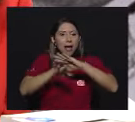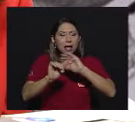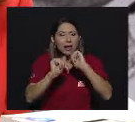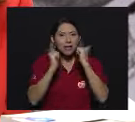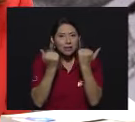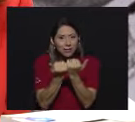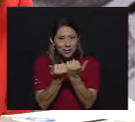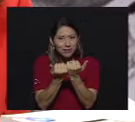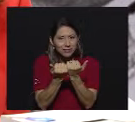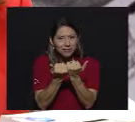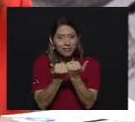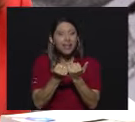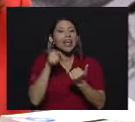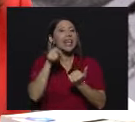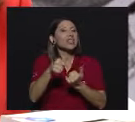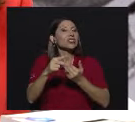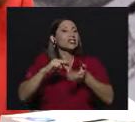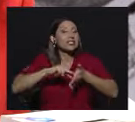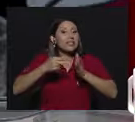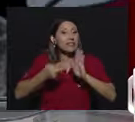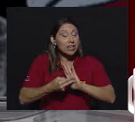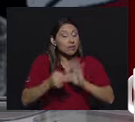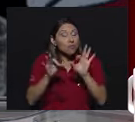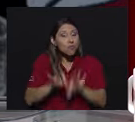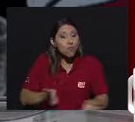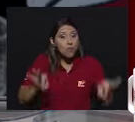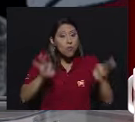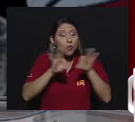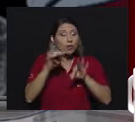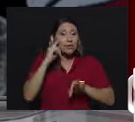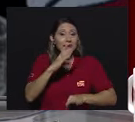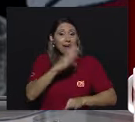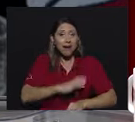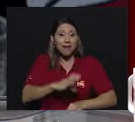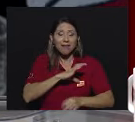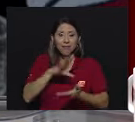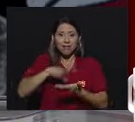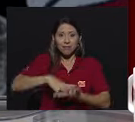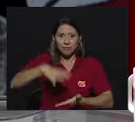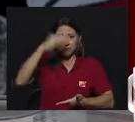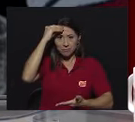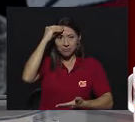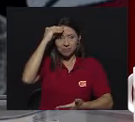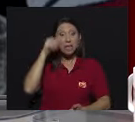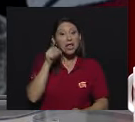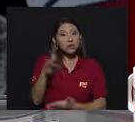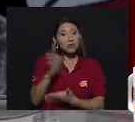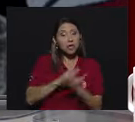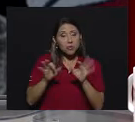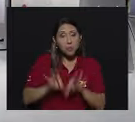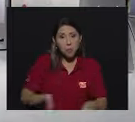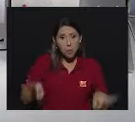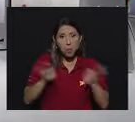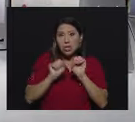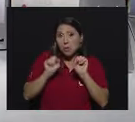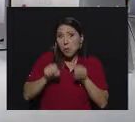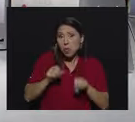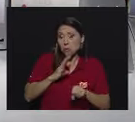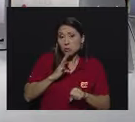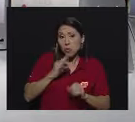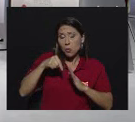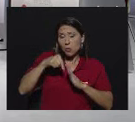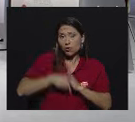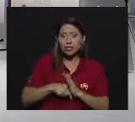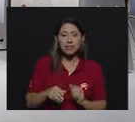importantísimo en términos de la calidad de los ambientes de aprendizaje. Eso es un hallazgo importante sobre el cual podemos